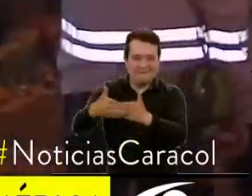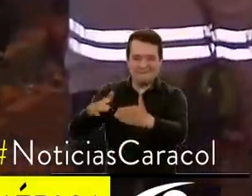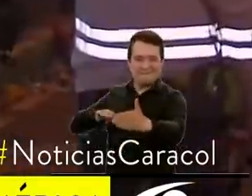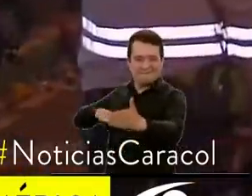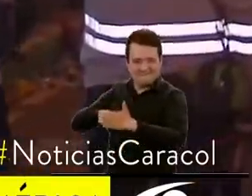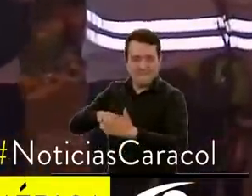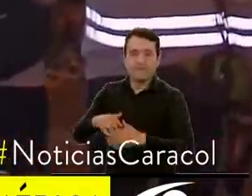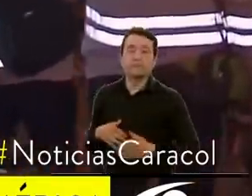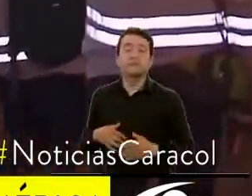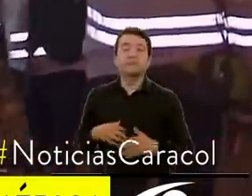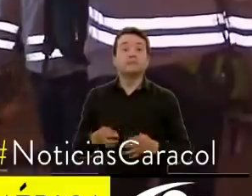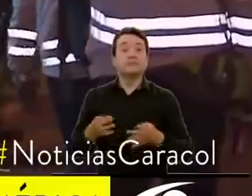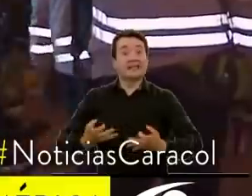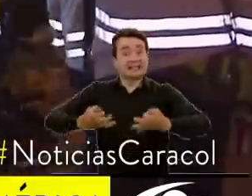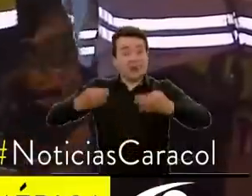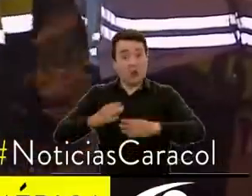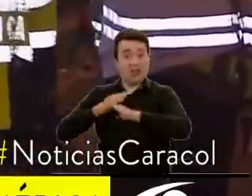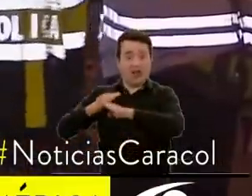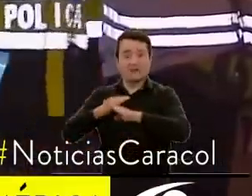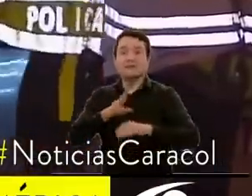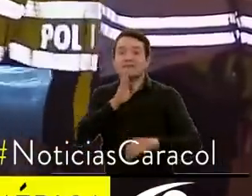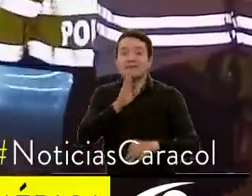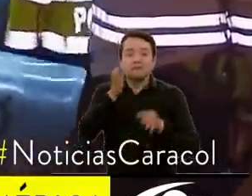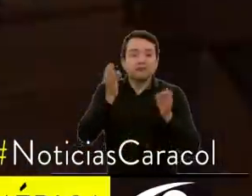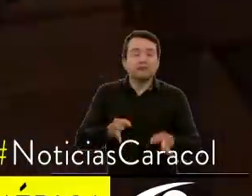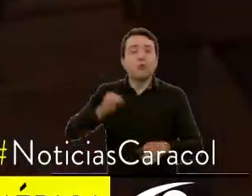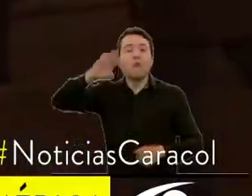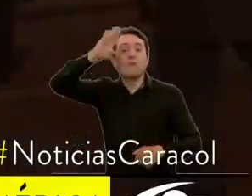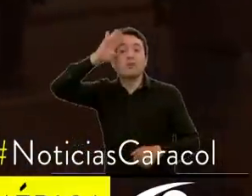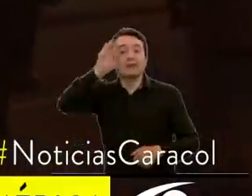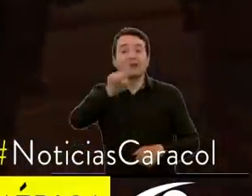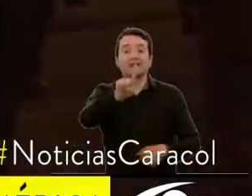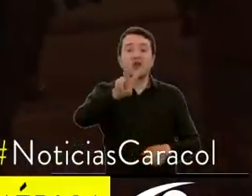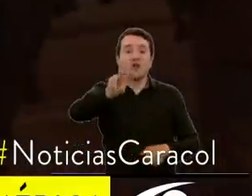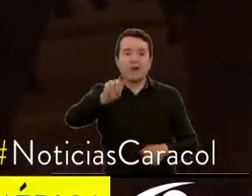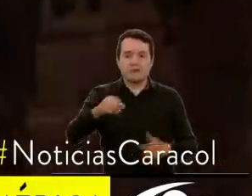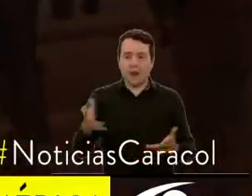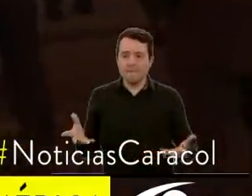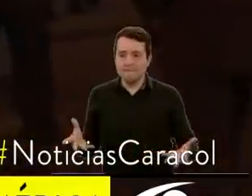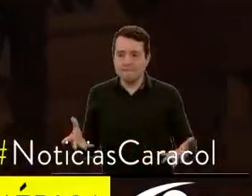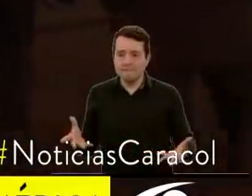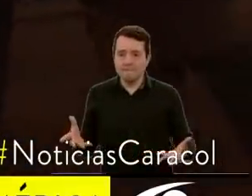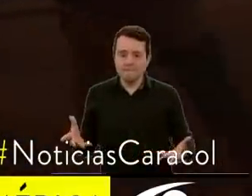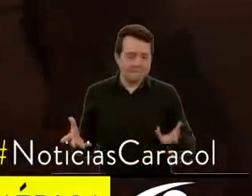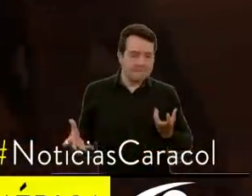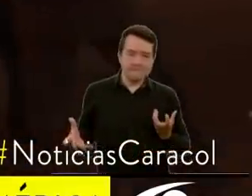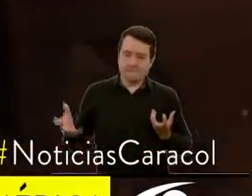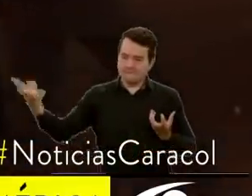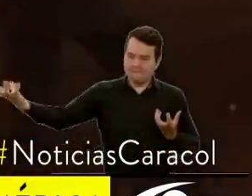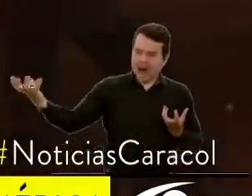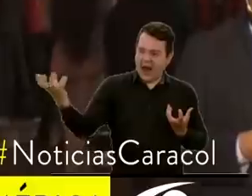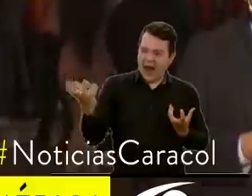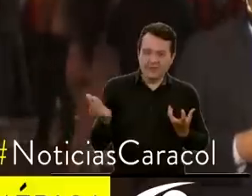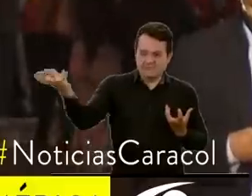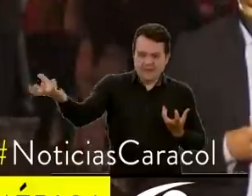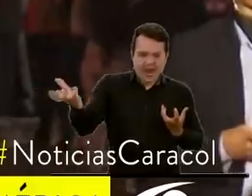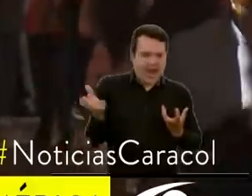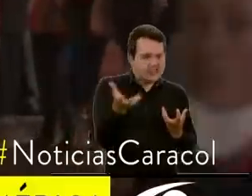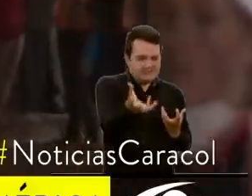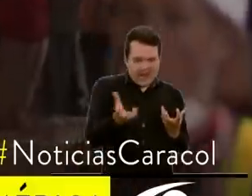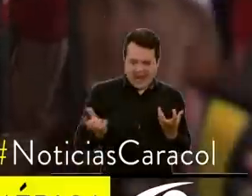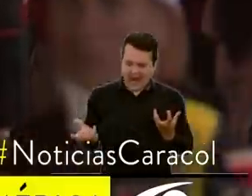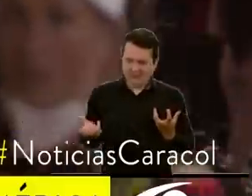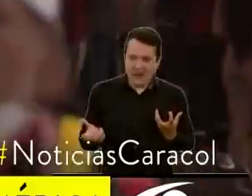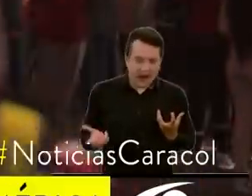El anillo de seguridad estaba conformado por 120 policías que impotentemente observaron cómo irresponsablemente los hinchas celebraban sin miedo